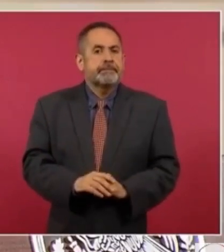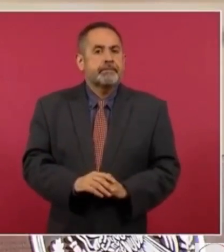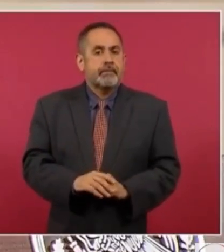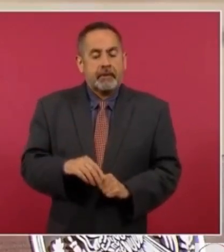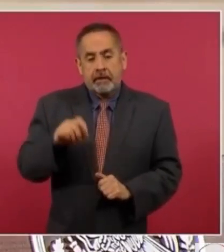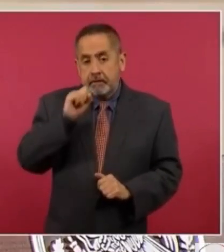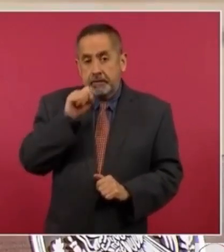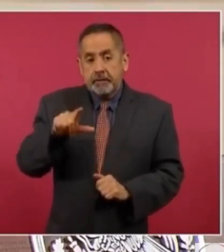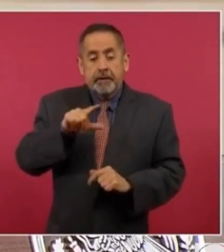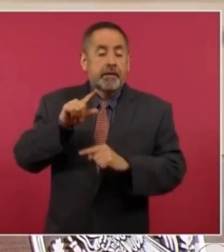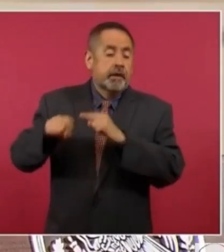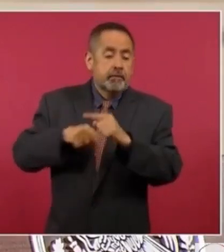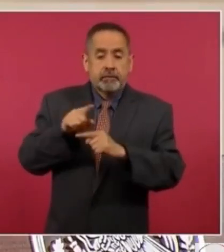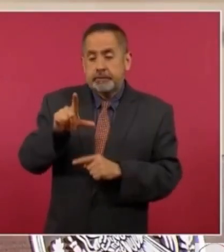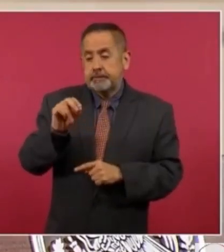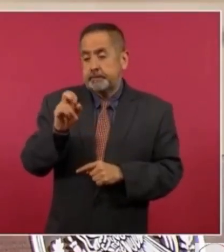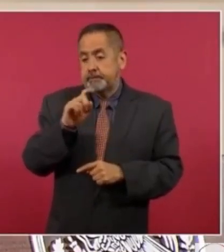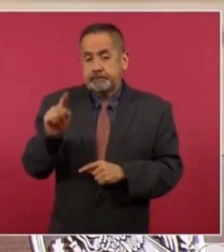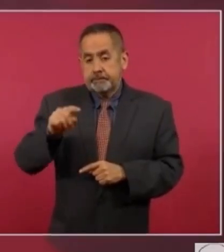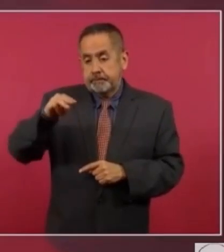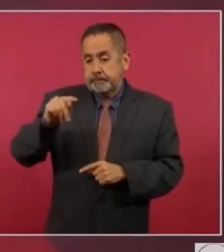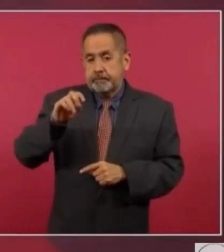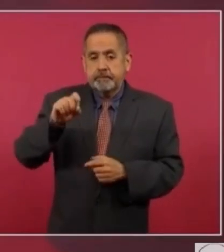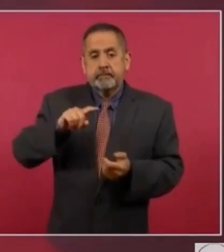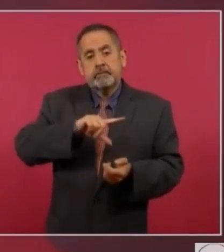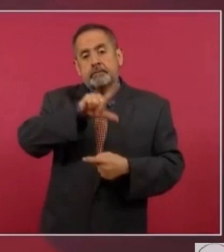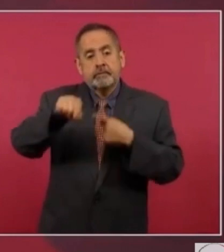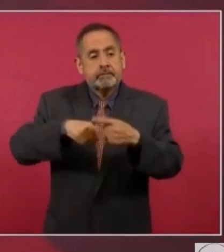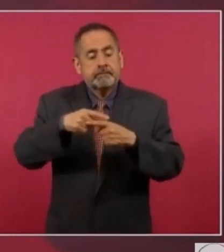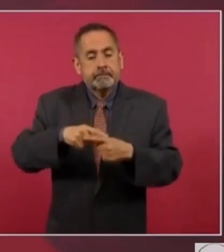Y después de López Mateos viene Díaz Ordaz,